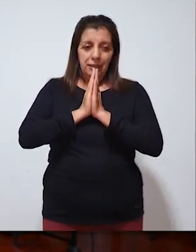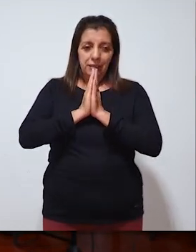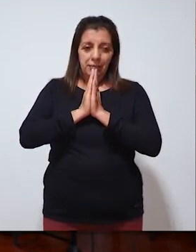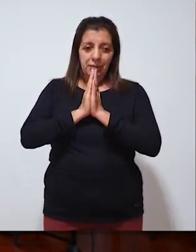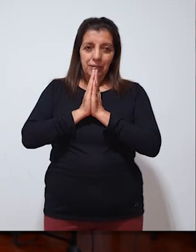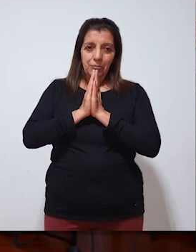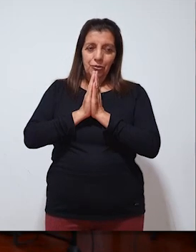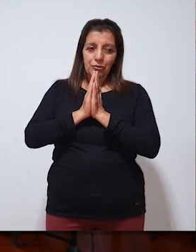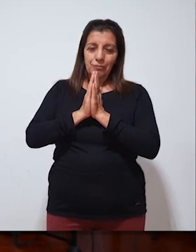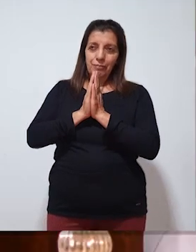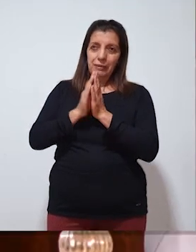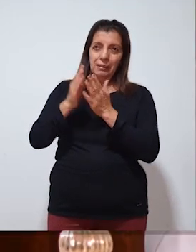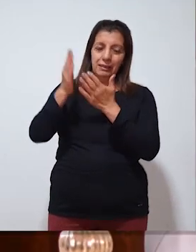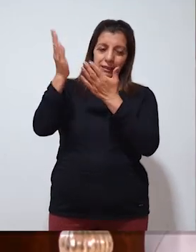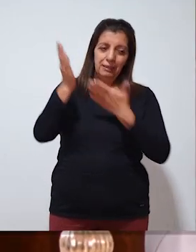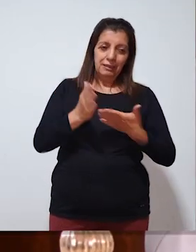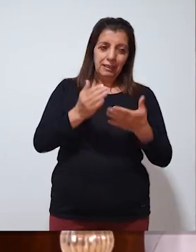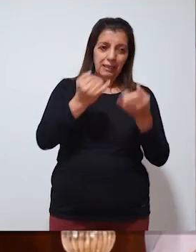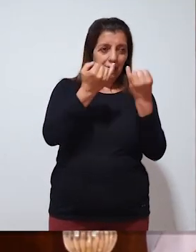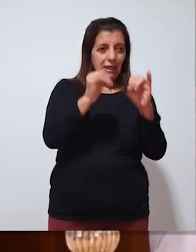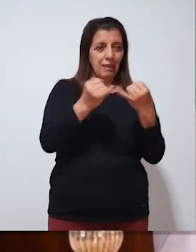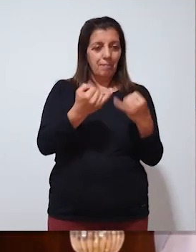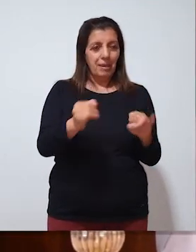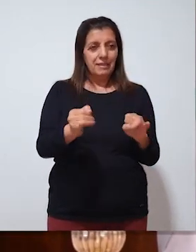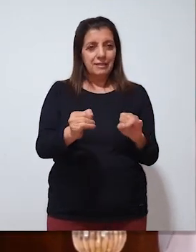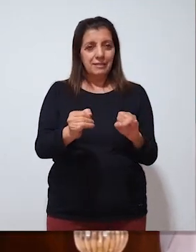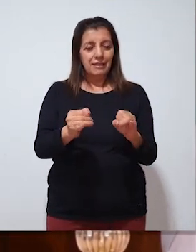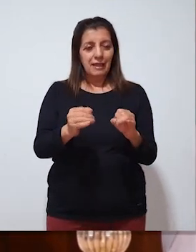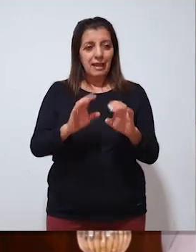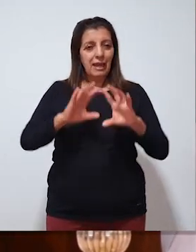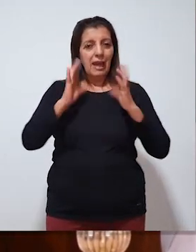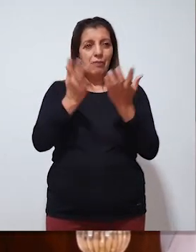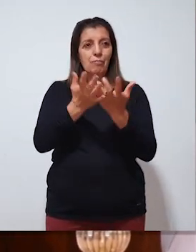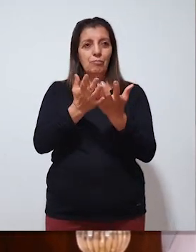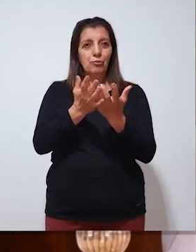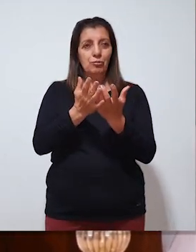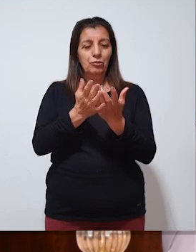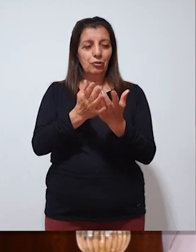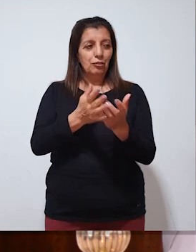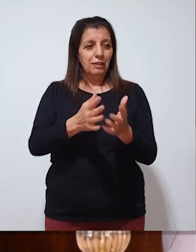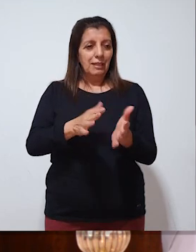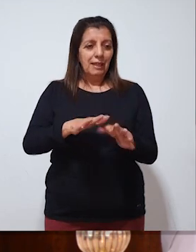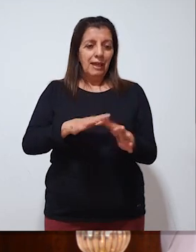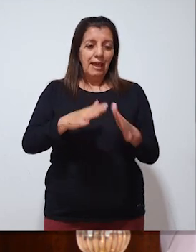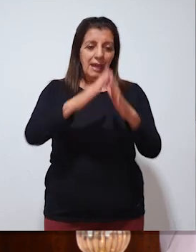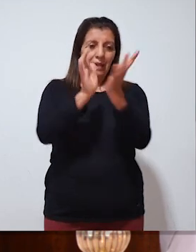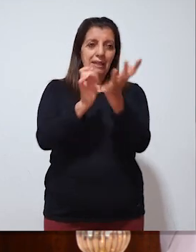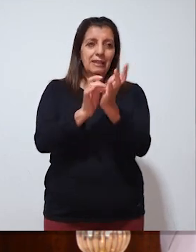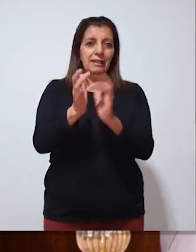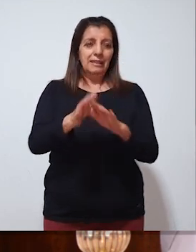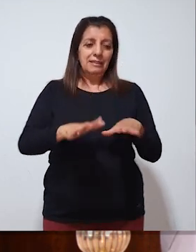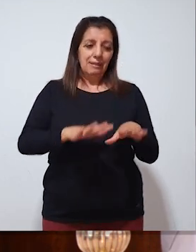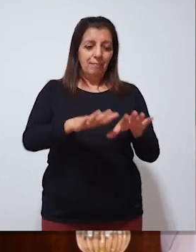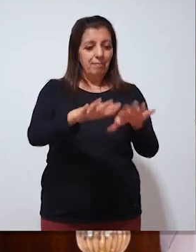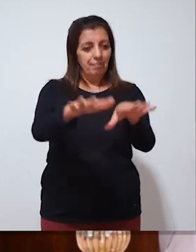la salvación al mundo entero. Confirma en la fe y en la caridad a tu Iglesia peregrina en la tierra, a tu servidor,